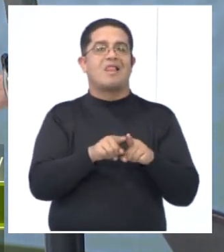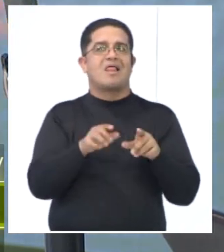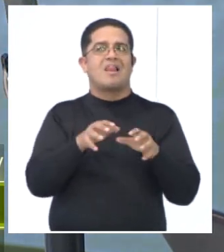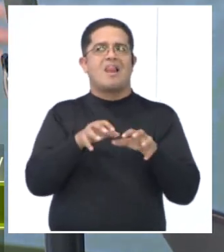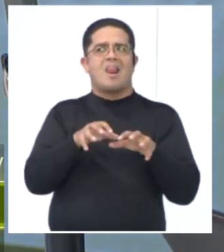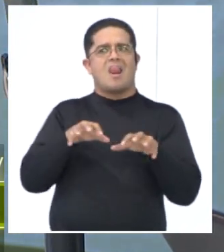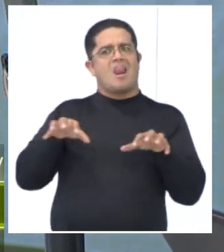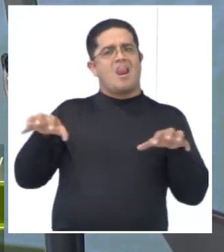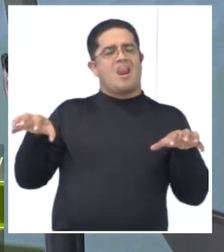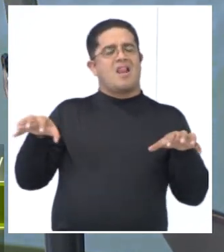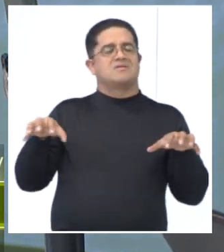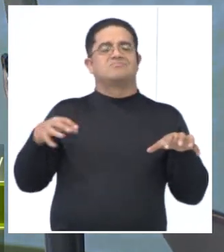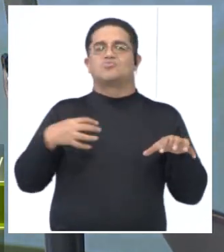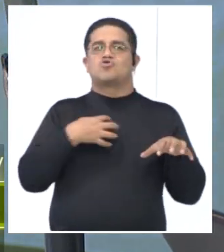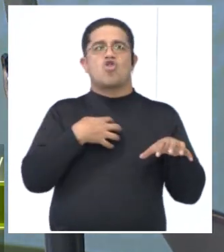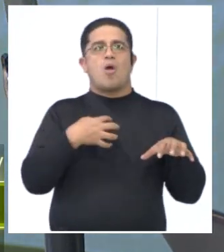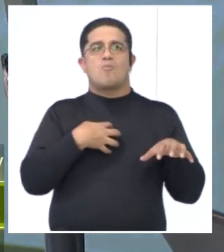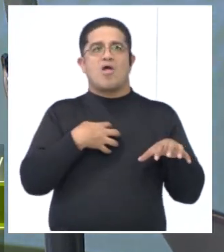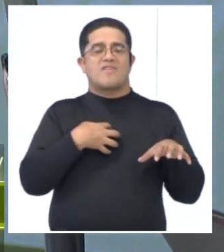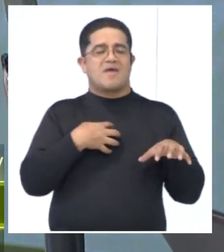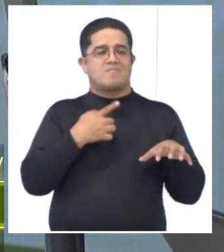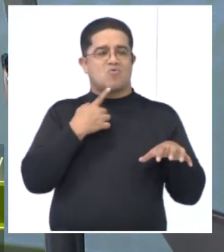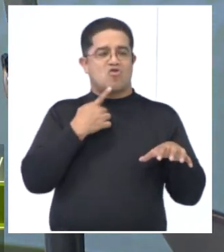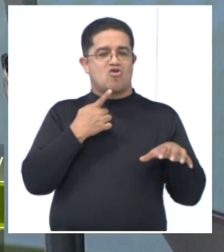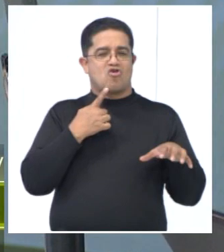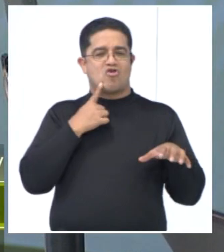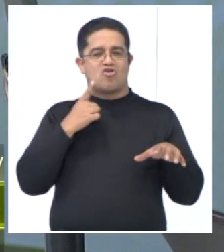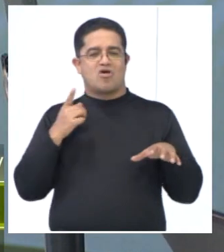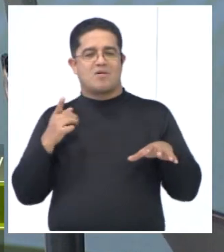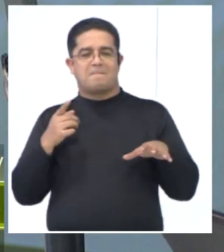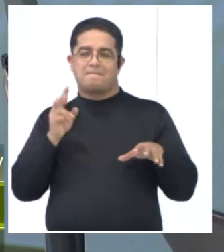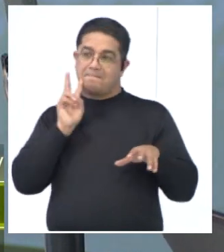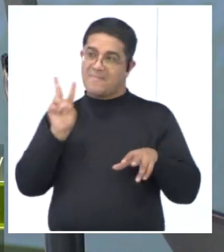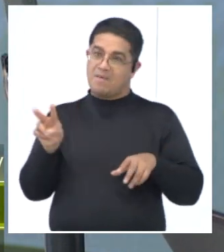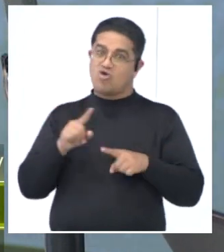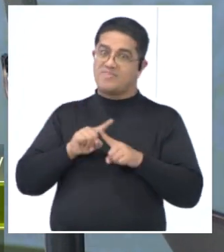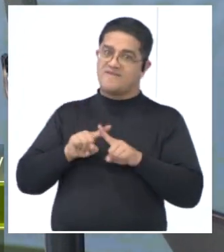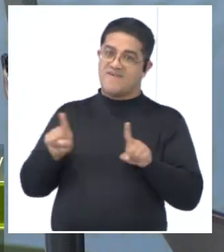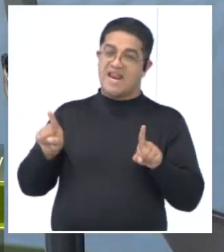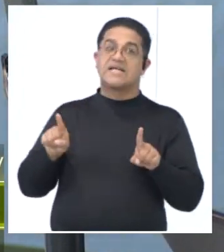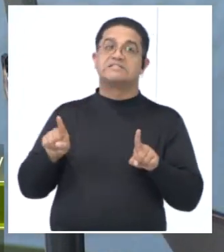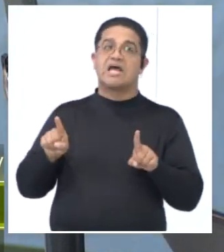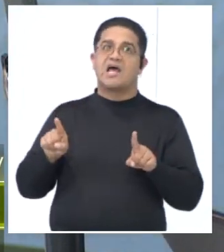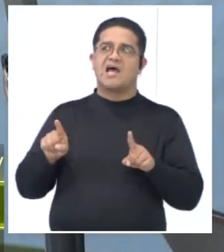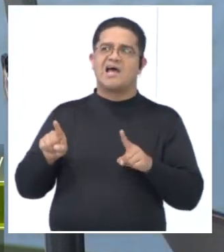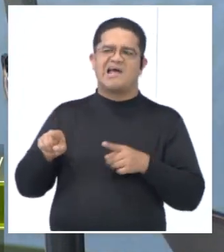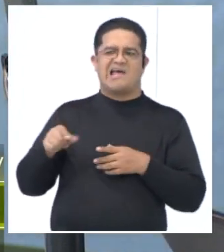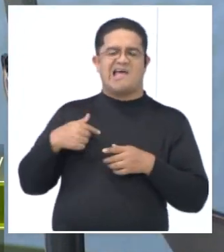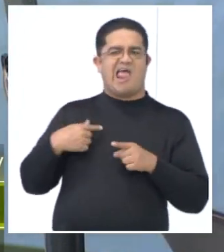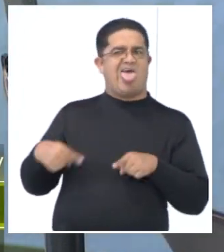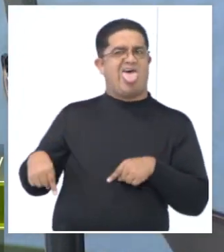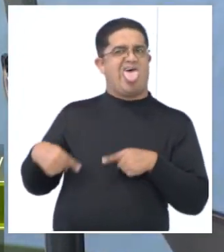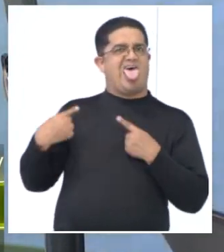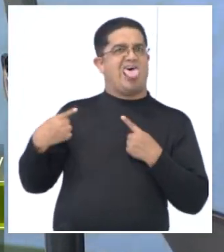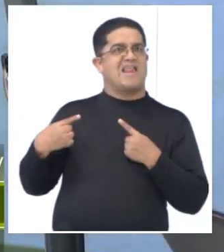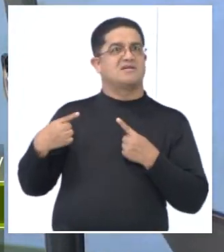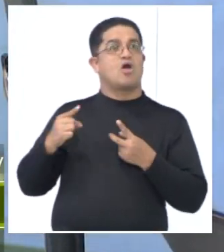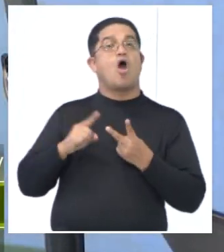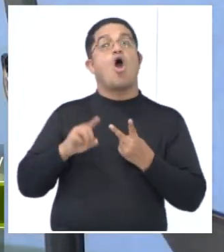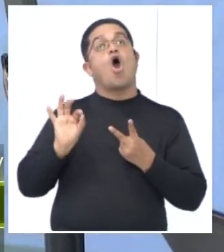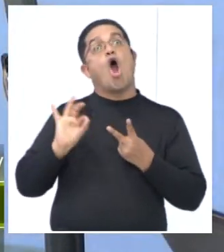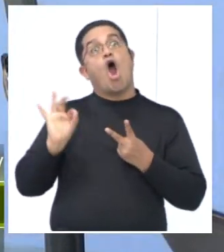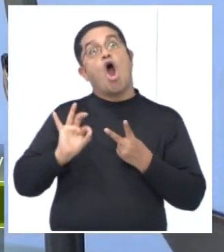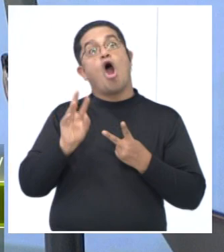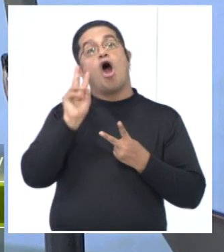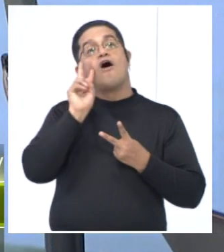extremos, no logramos estar en esas escalas grises, donde vemos a veces las diferencias como un polo que nos separa, también las podemos ver como aquello